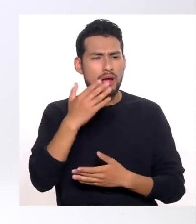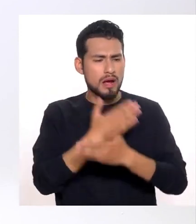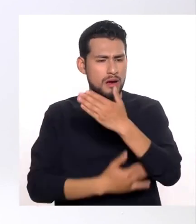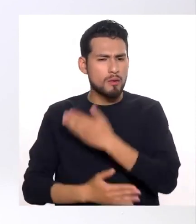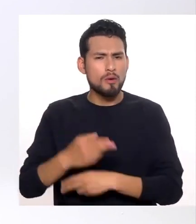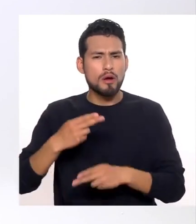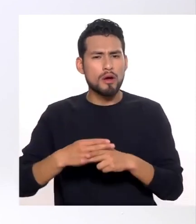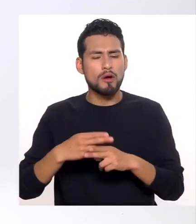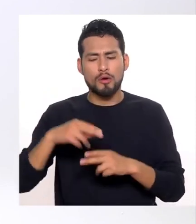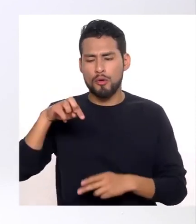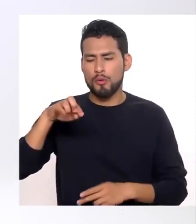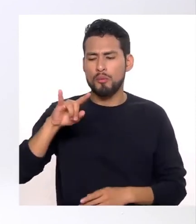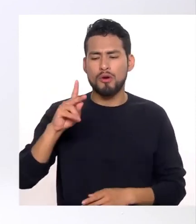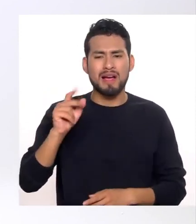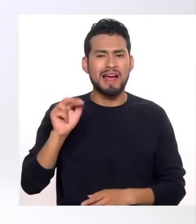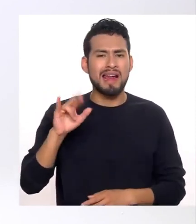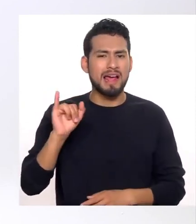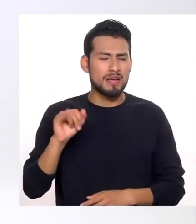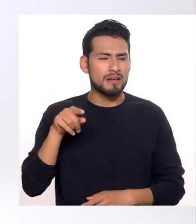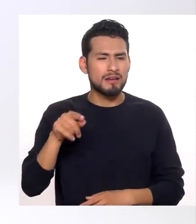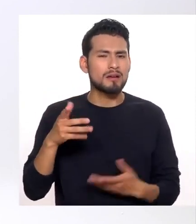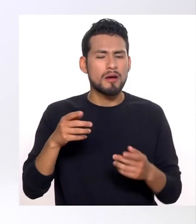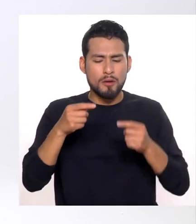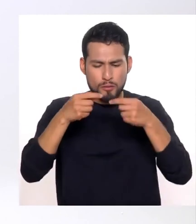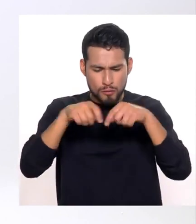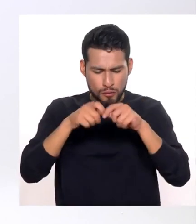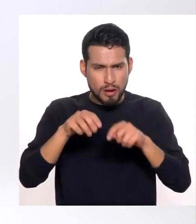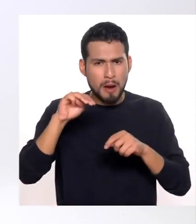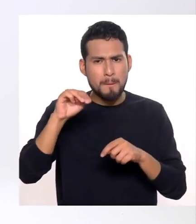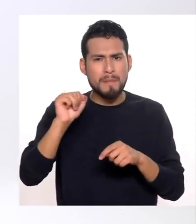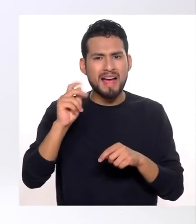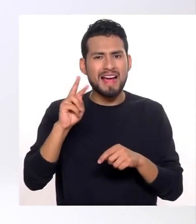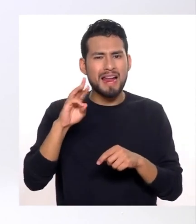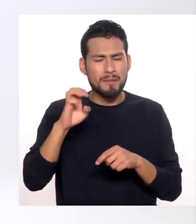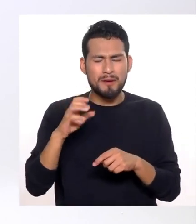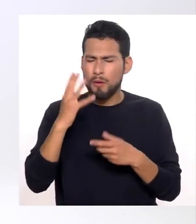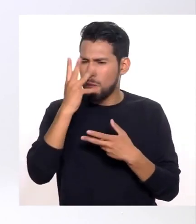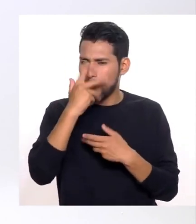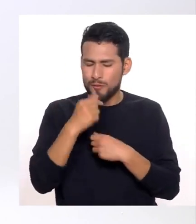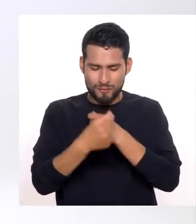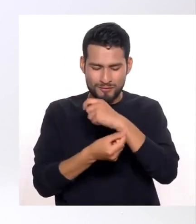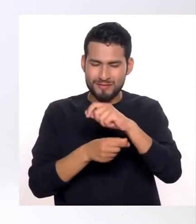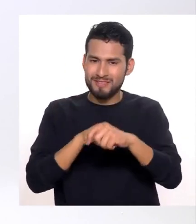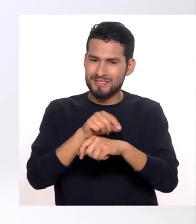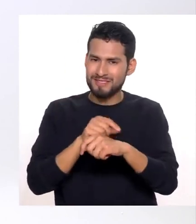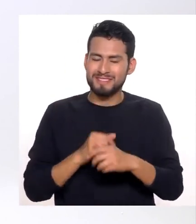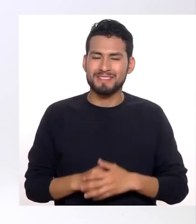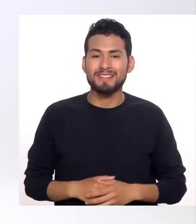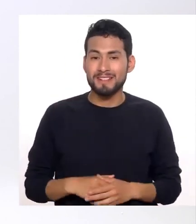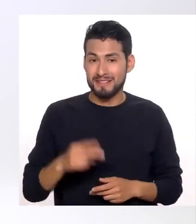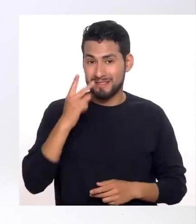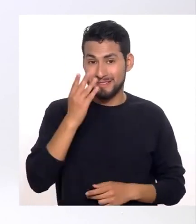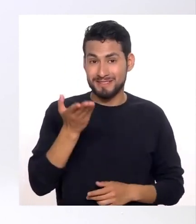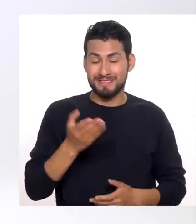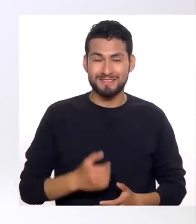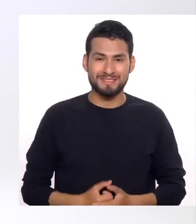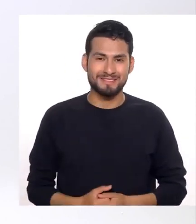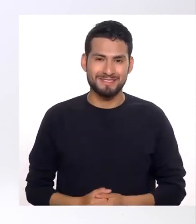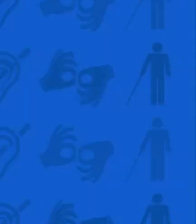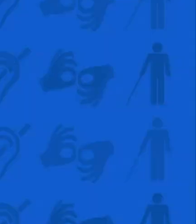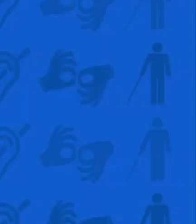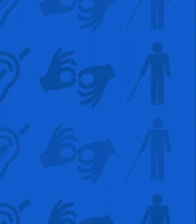discapacidad llamado Pucaray, una técnica de macramé que crea hermosas pulseras. Ahí está la